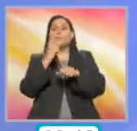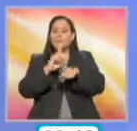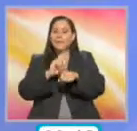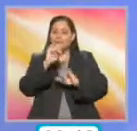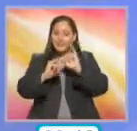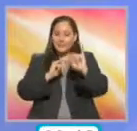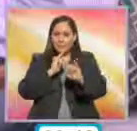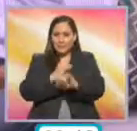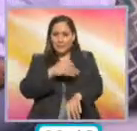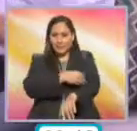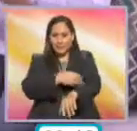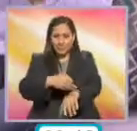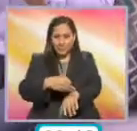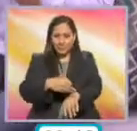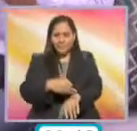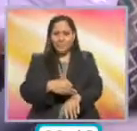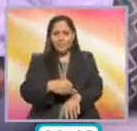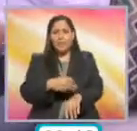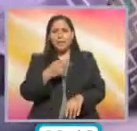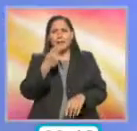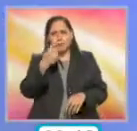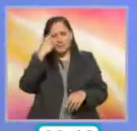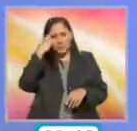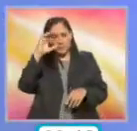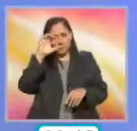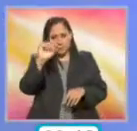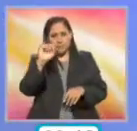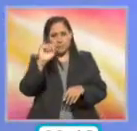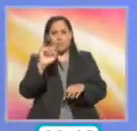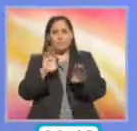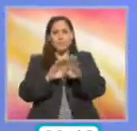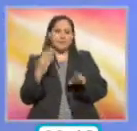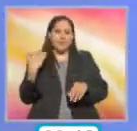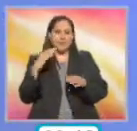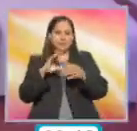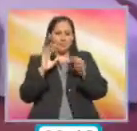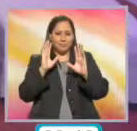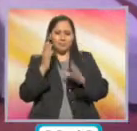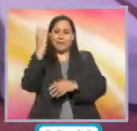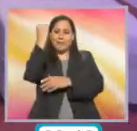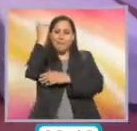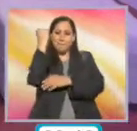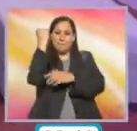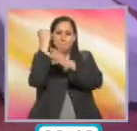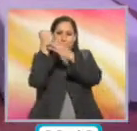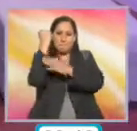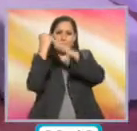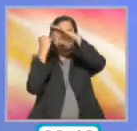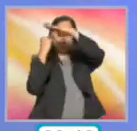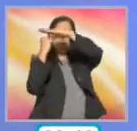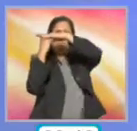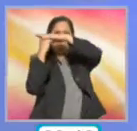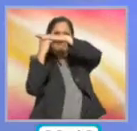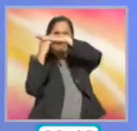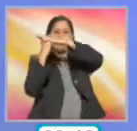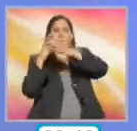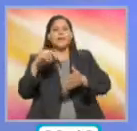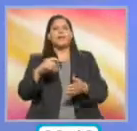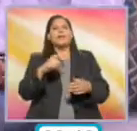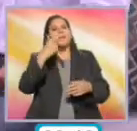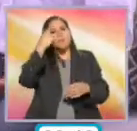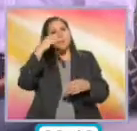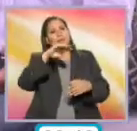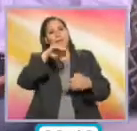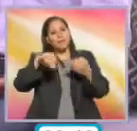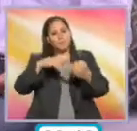de la Familia. Este concepto, este pilar, como bien lo mencionábamos, que es, pues, el centro de cualquier sociedad. Pero ha cambiado,